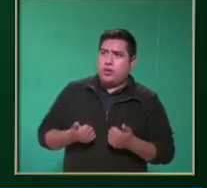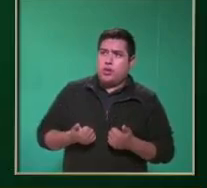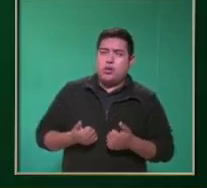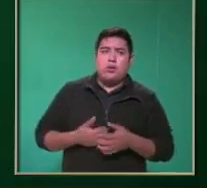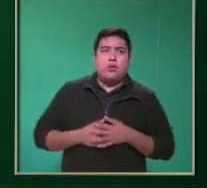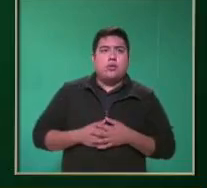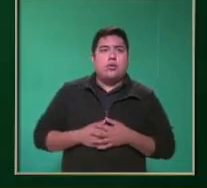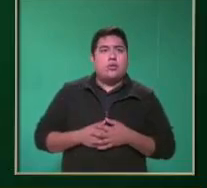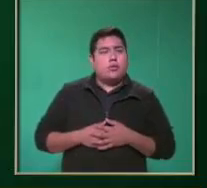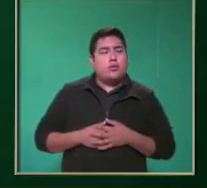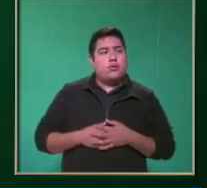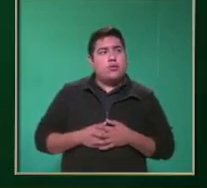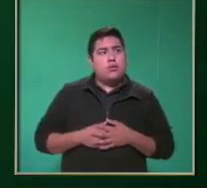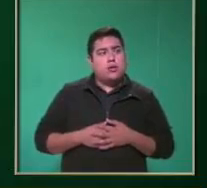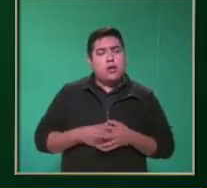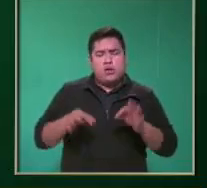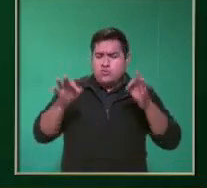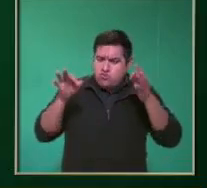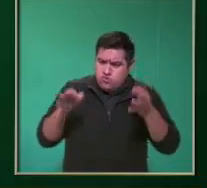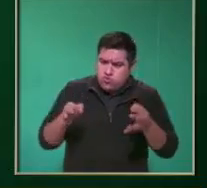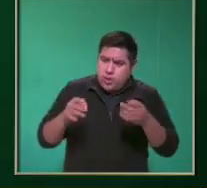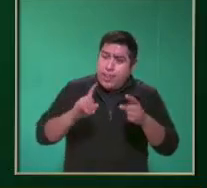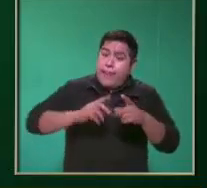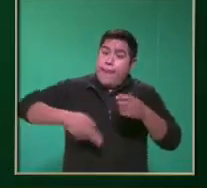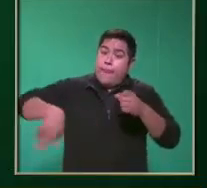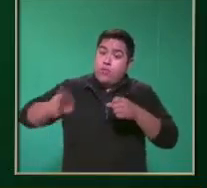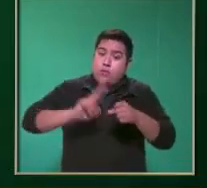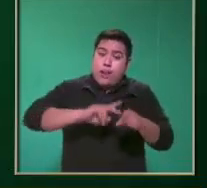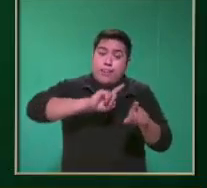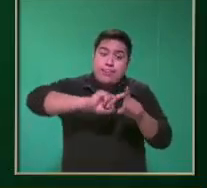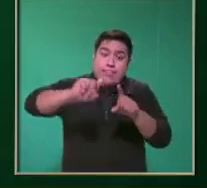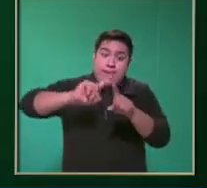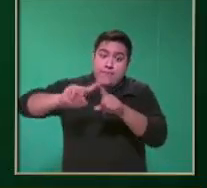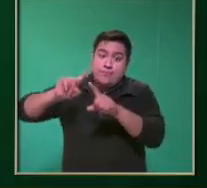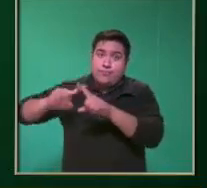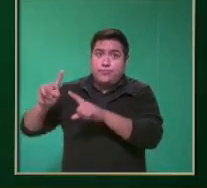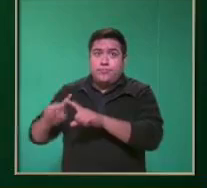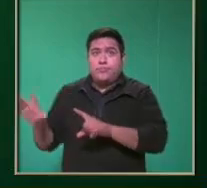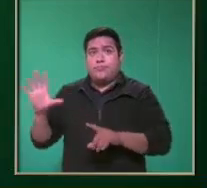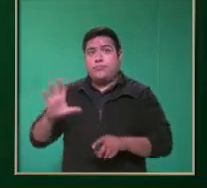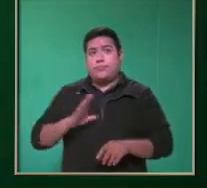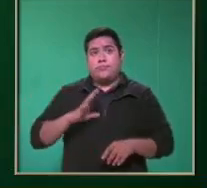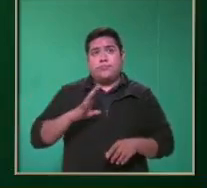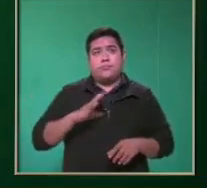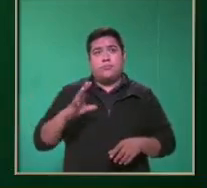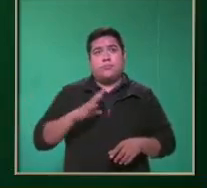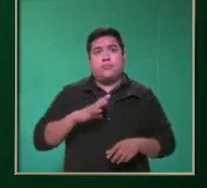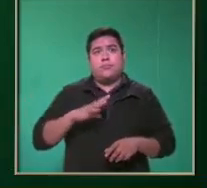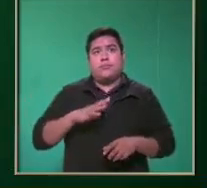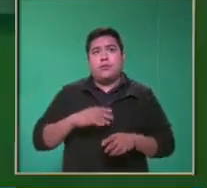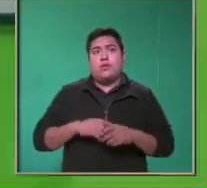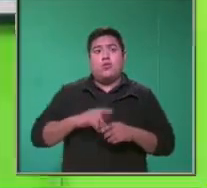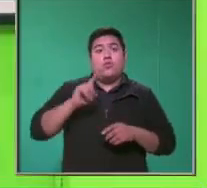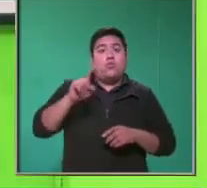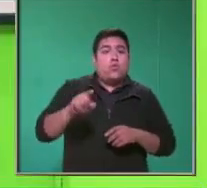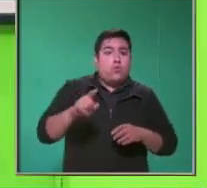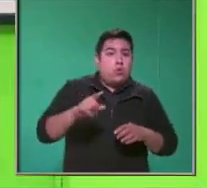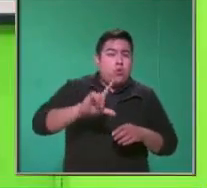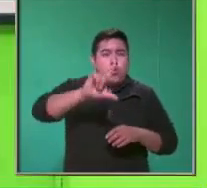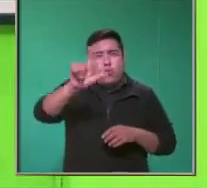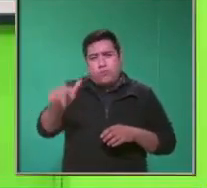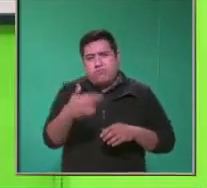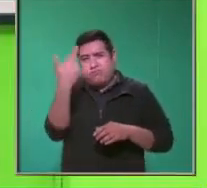hablamos con mucha puntualidad de la biodiversidad. Puedes revisar más adelante por cualquier plataforma digital del Canal